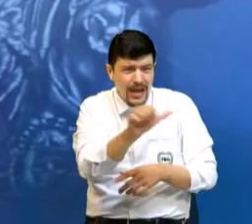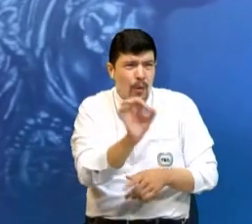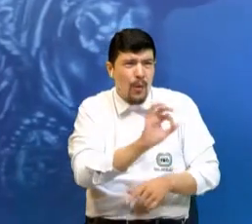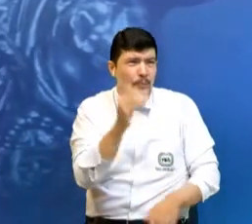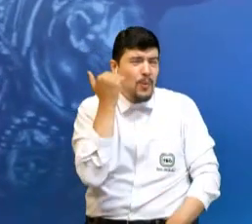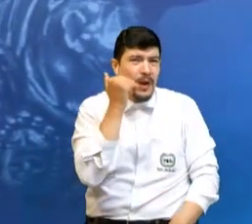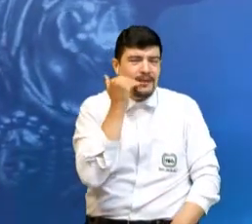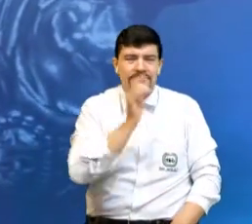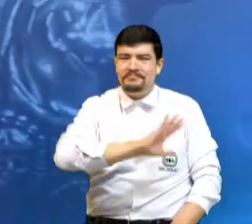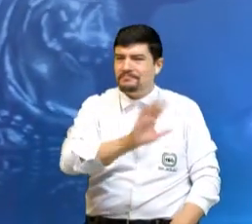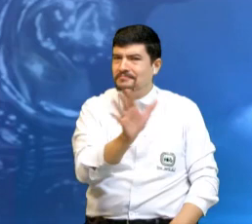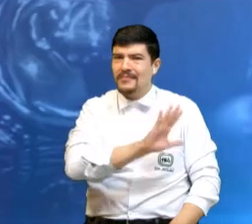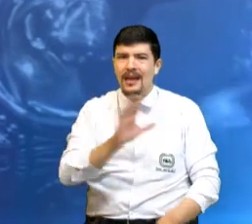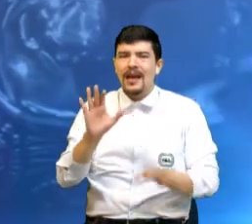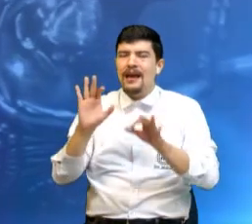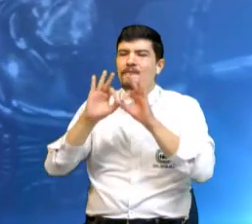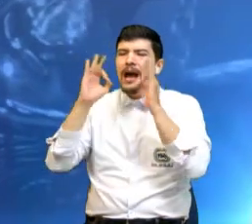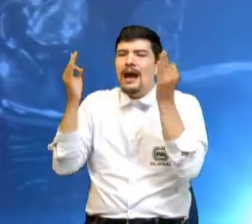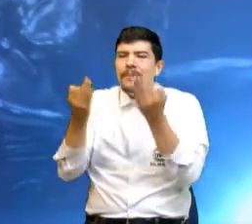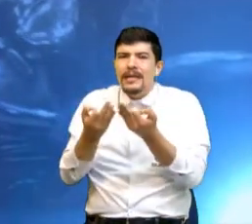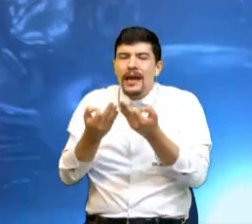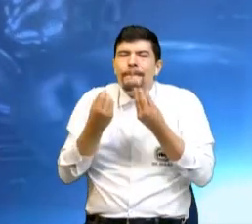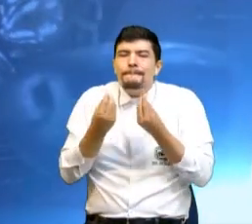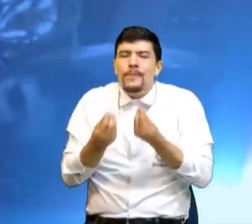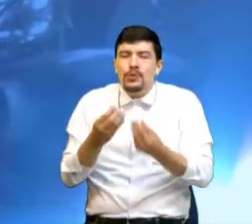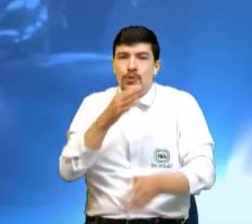mujer. En la familia somos muchos.